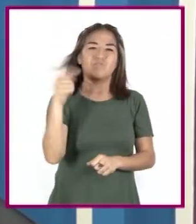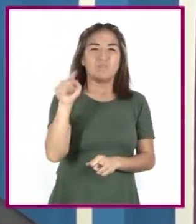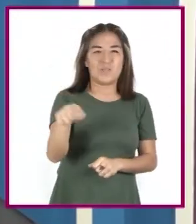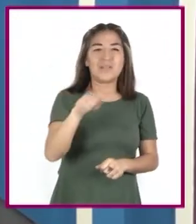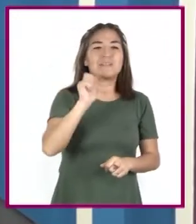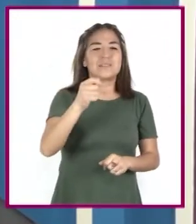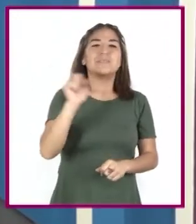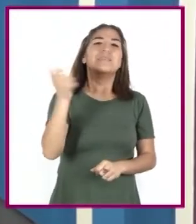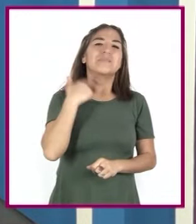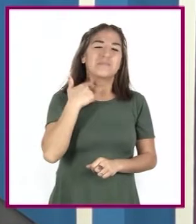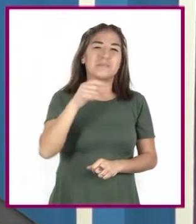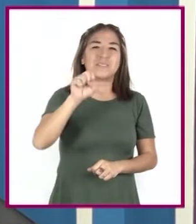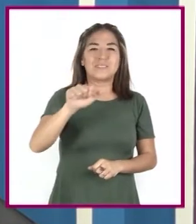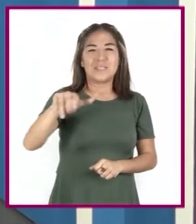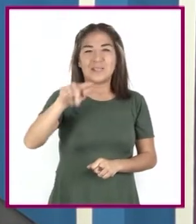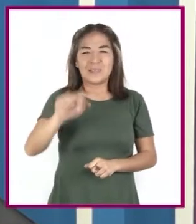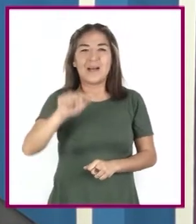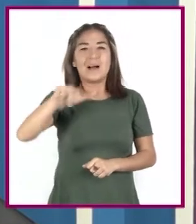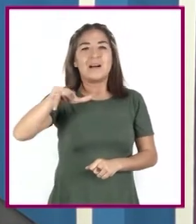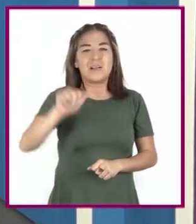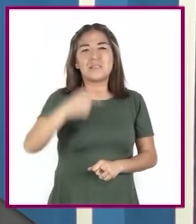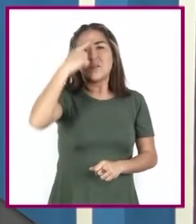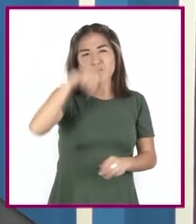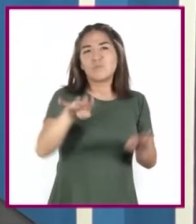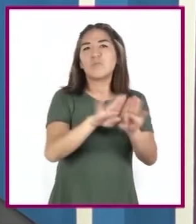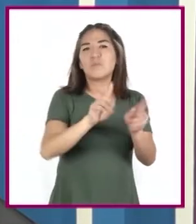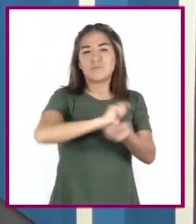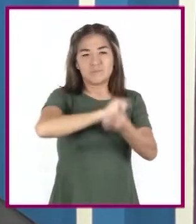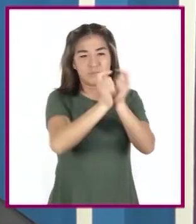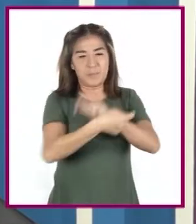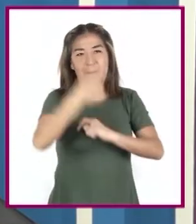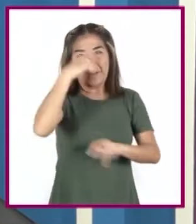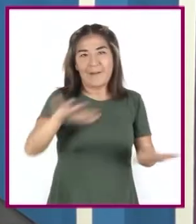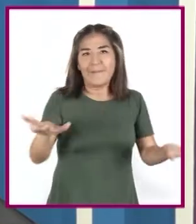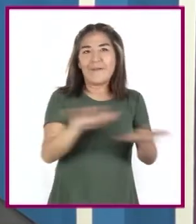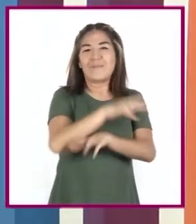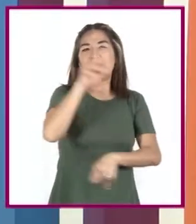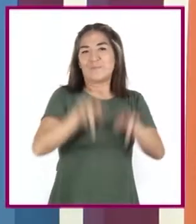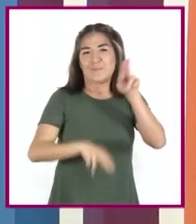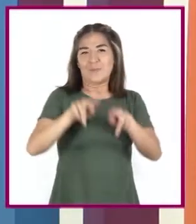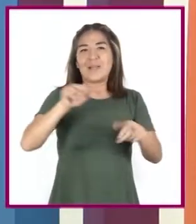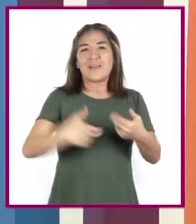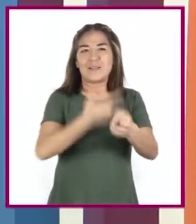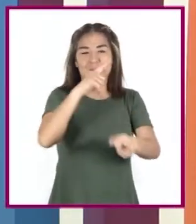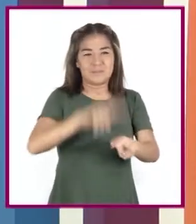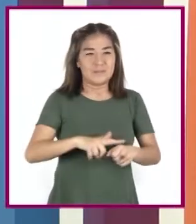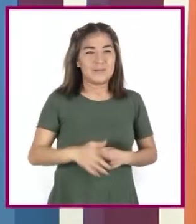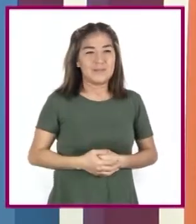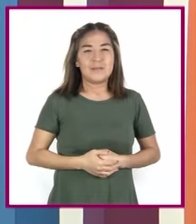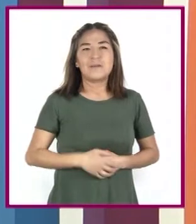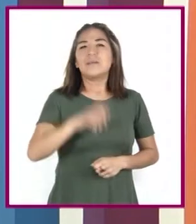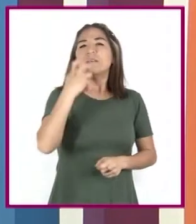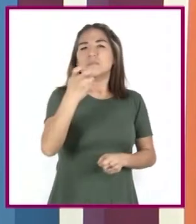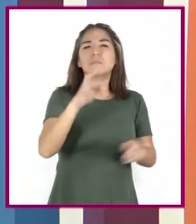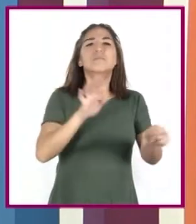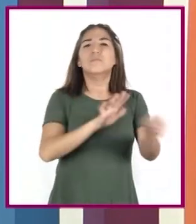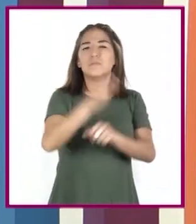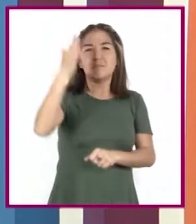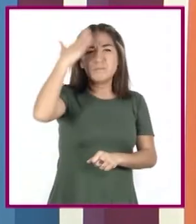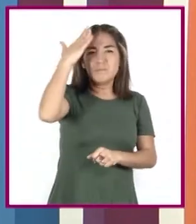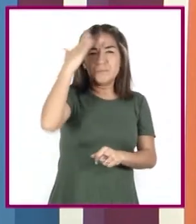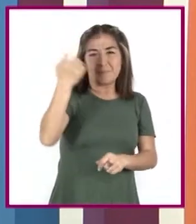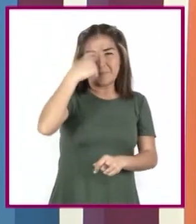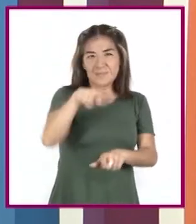La sociedad tradicional debía transformarse para lograr cambios a nivel nacional. Entre los principios liberales que entraron en